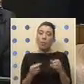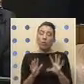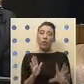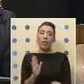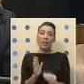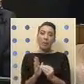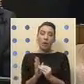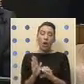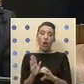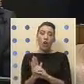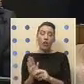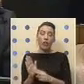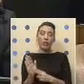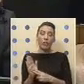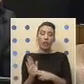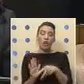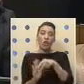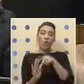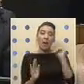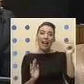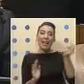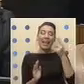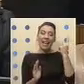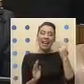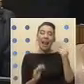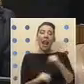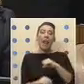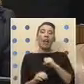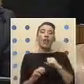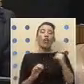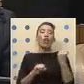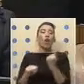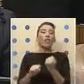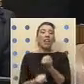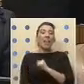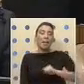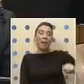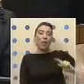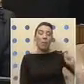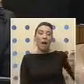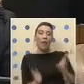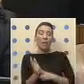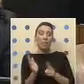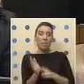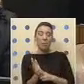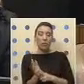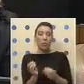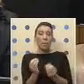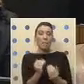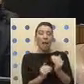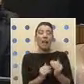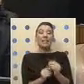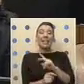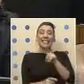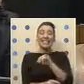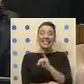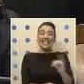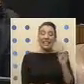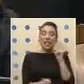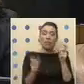incorporación al Código Tributario de la norma general antielusión. Apoyaremos el incremento de facultades del Servicio de Impuestos